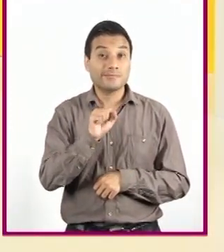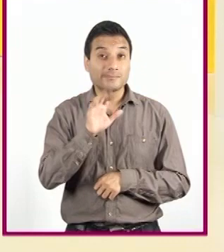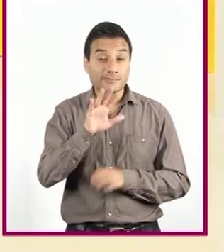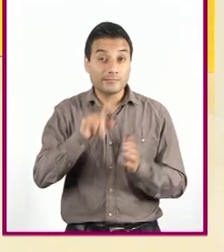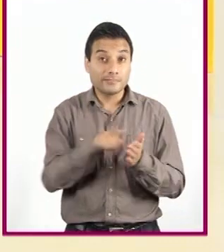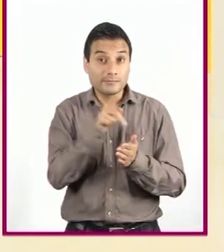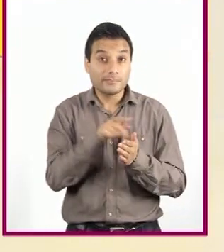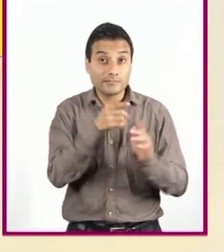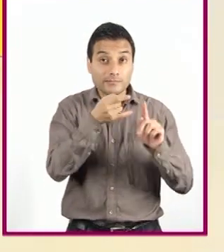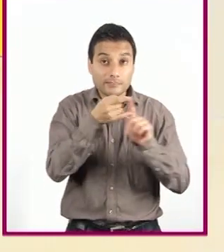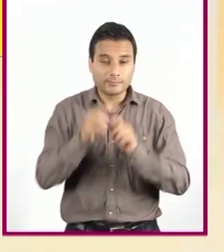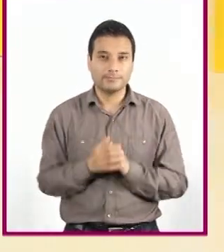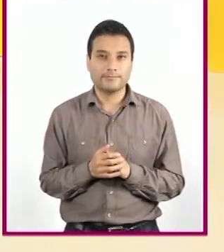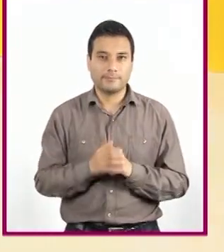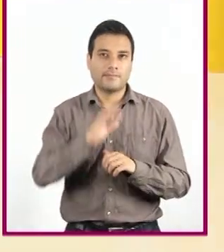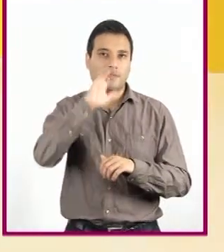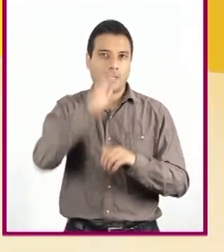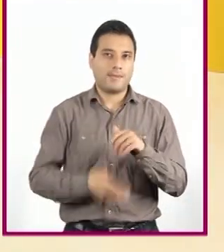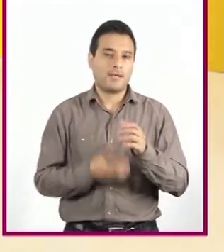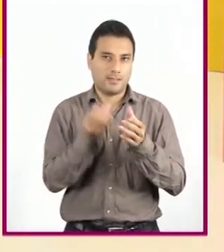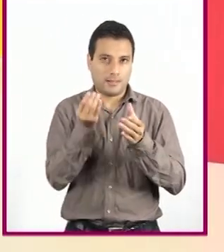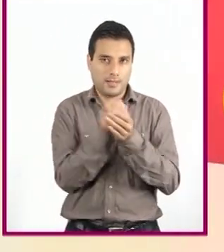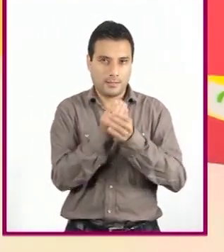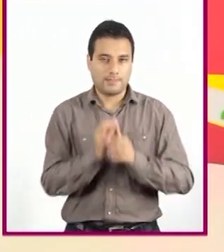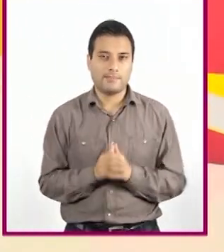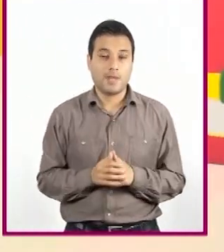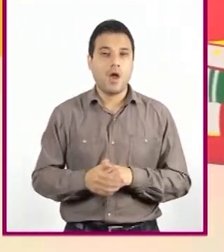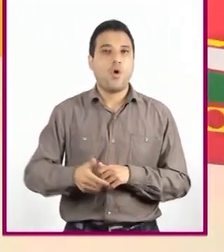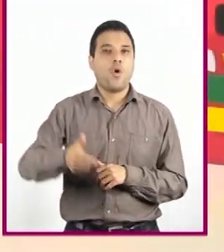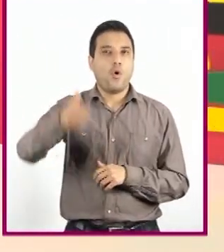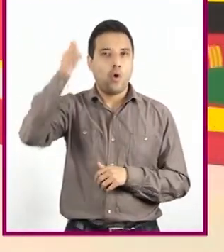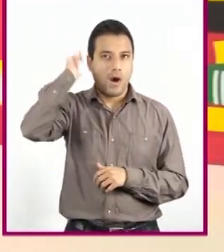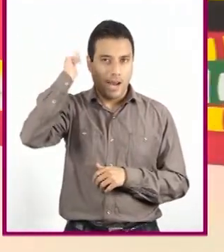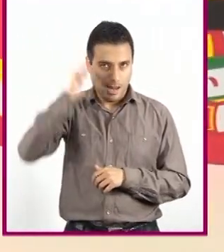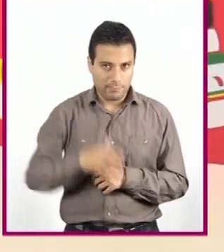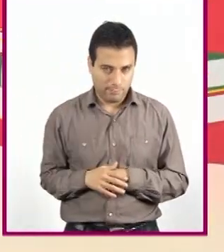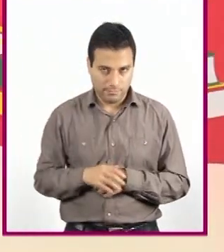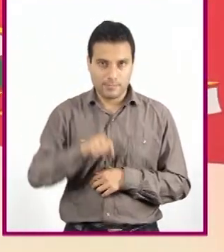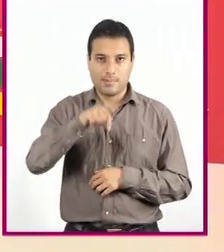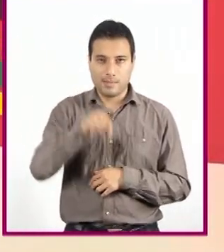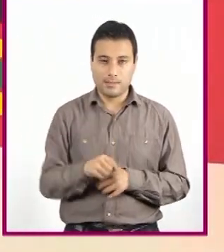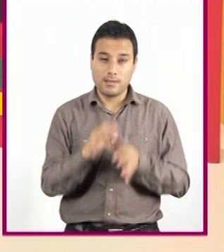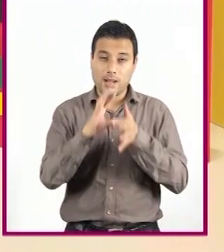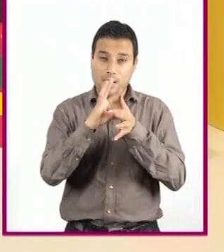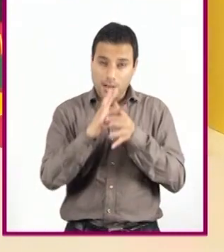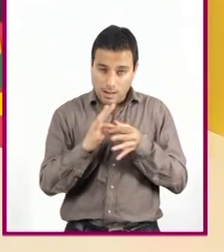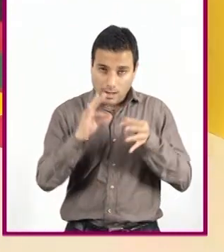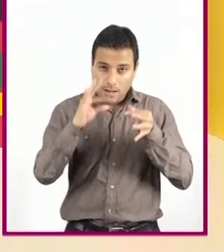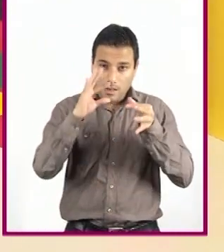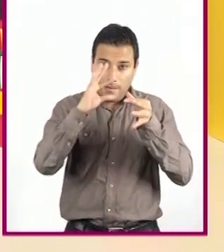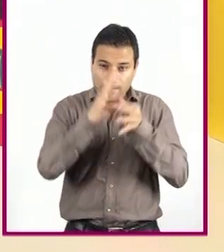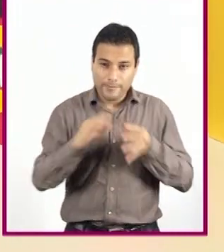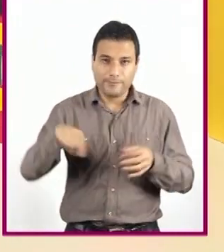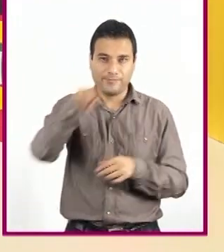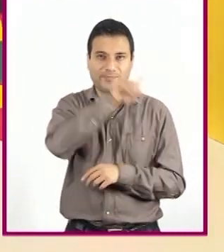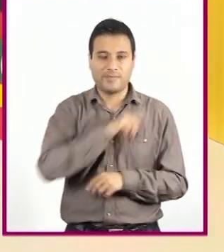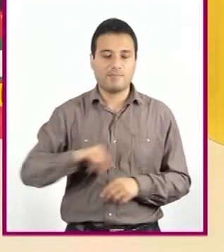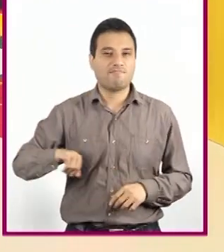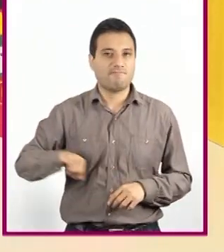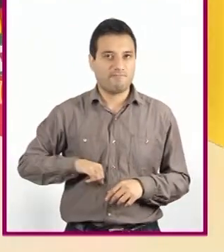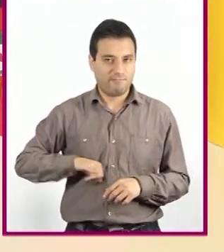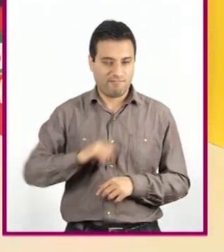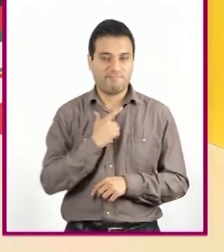veces. Hemos llegado al final de la sesión. Espero que todo lo trabajado el día de hoy haya resultado un